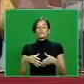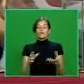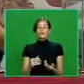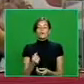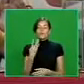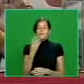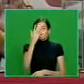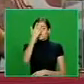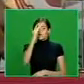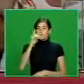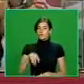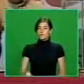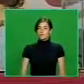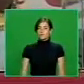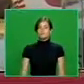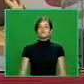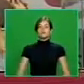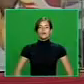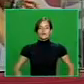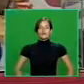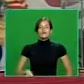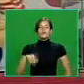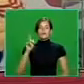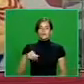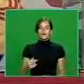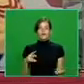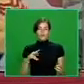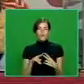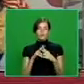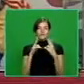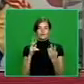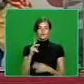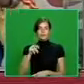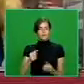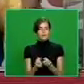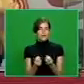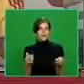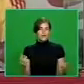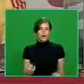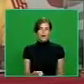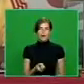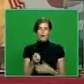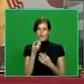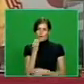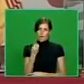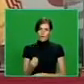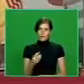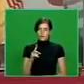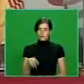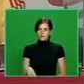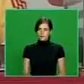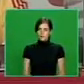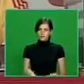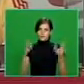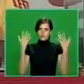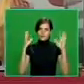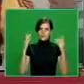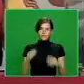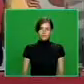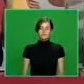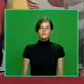bolivariano él también ha ido al encuentro de una cantidad tremenda de jóvenes